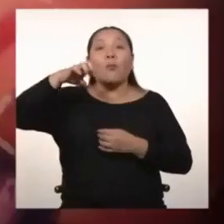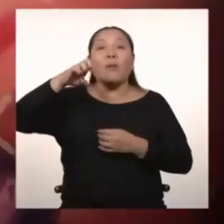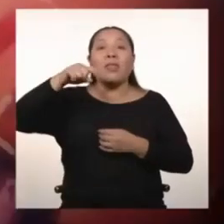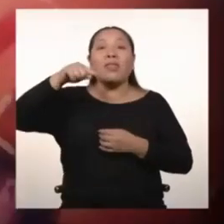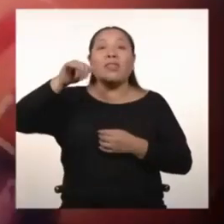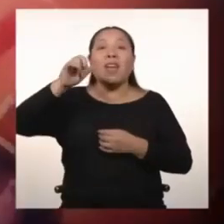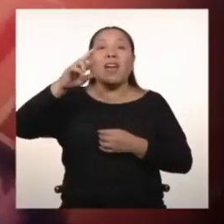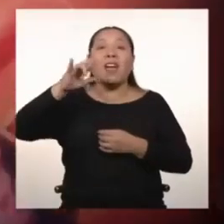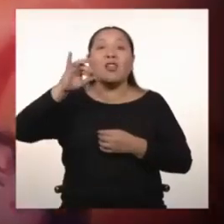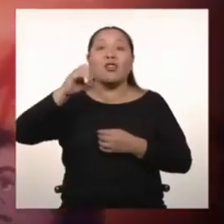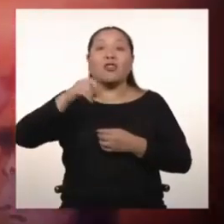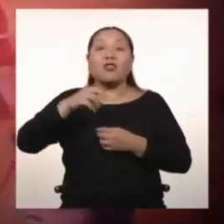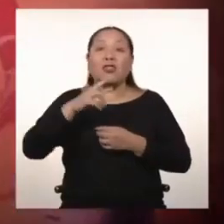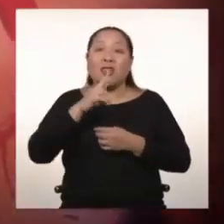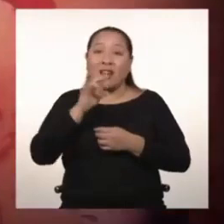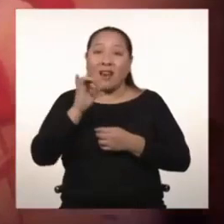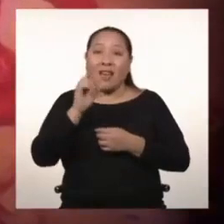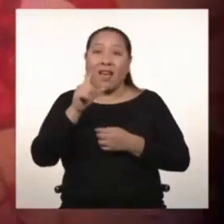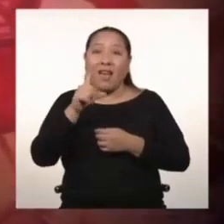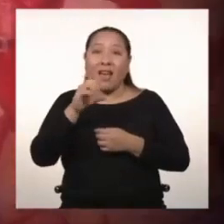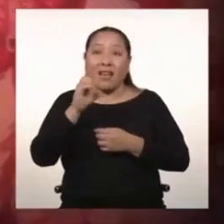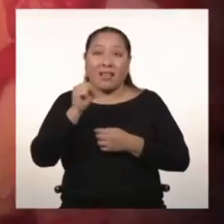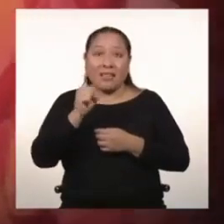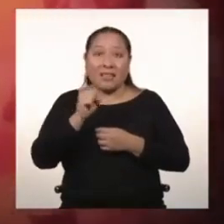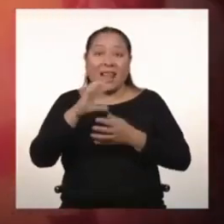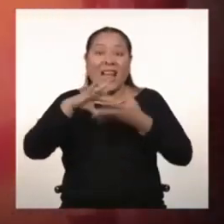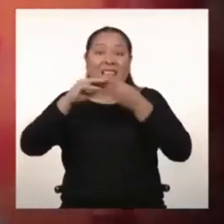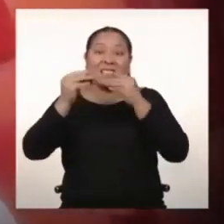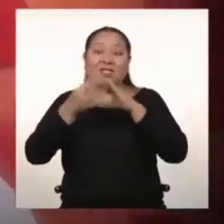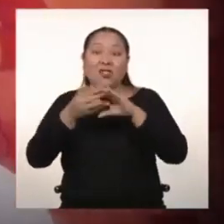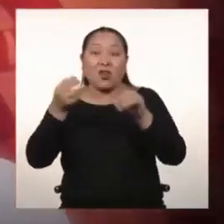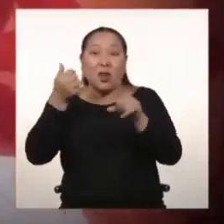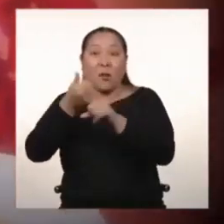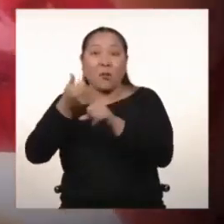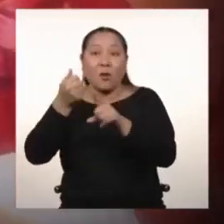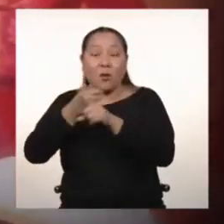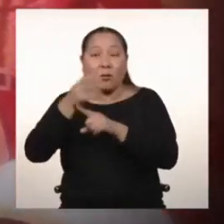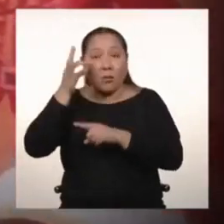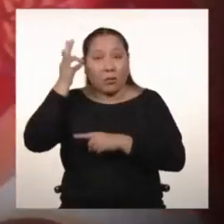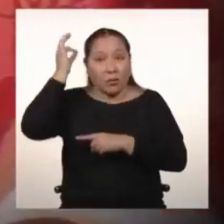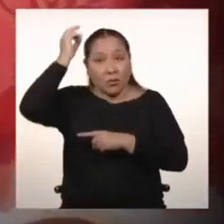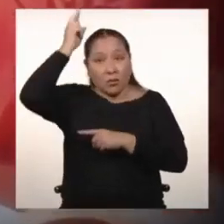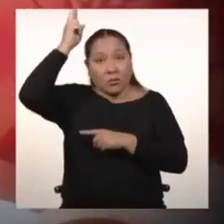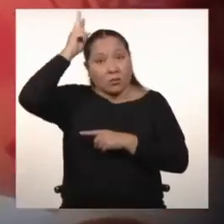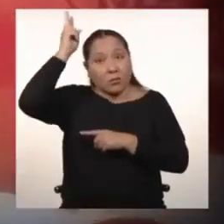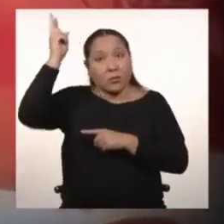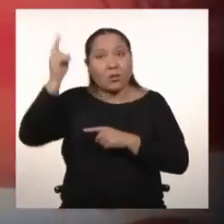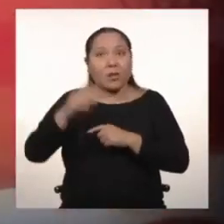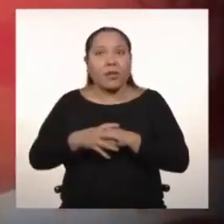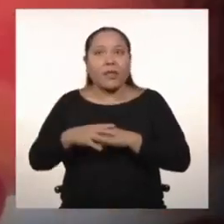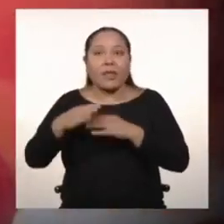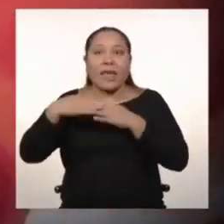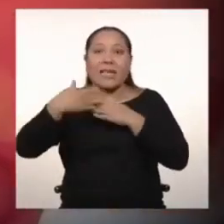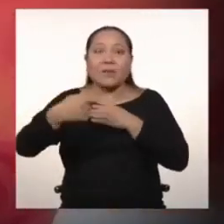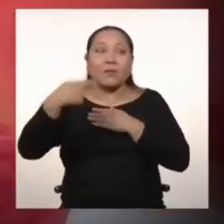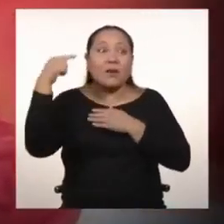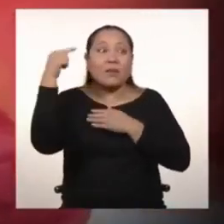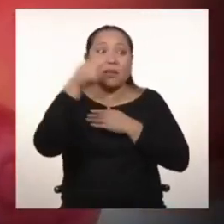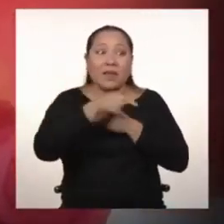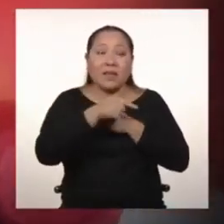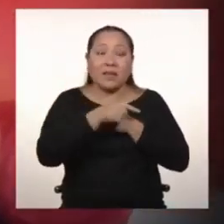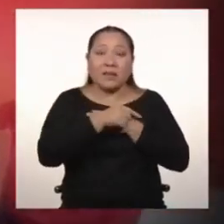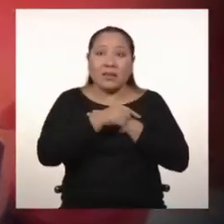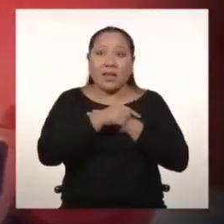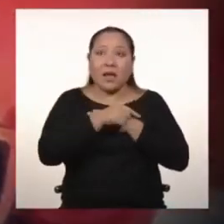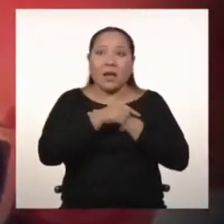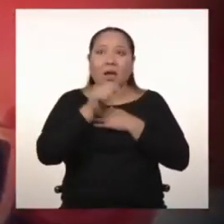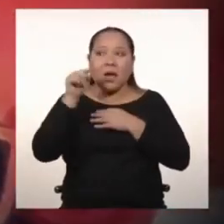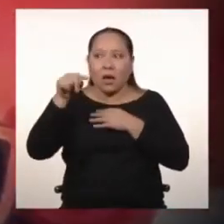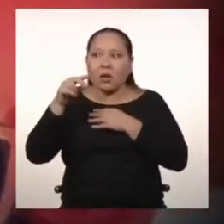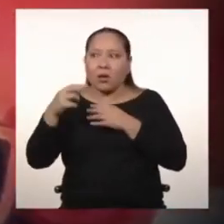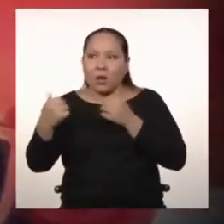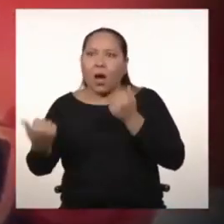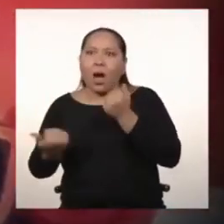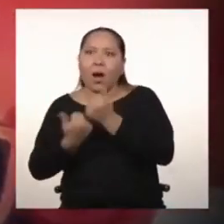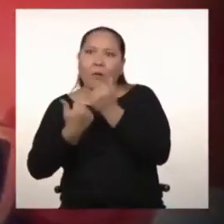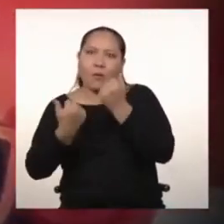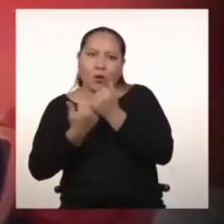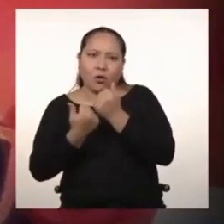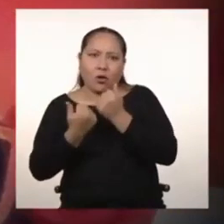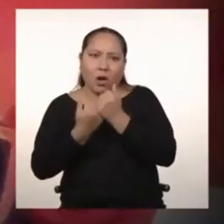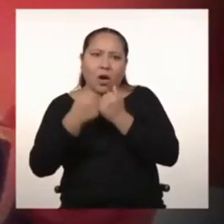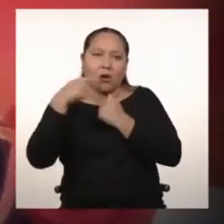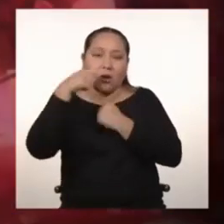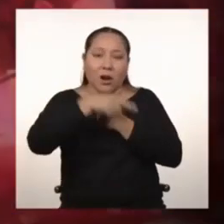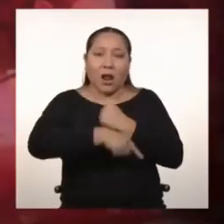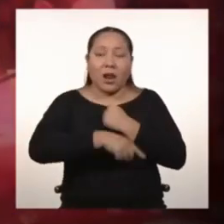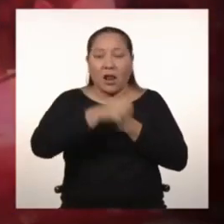reales, ¿no? Los propios descendientes incas de las 8 parroquias, después de la rebelión, hicieron causa común a favor